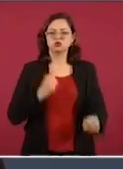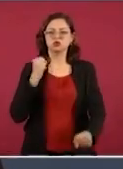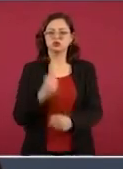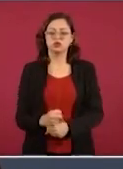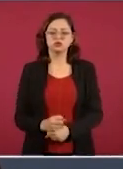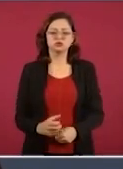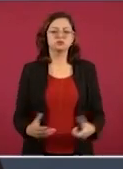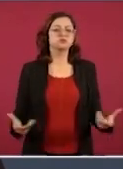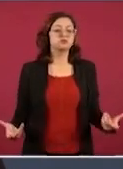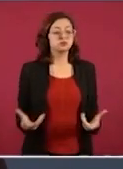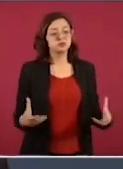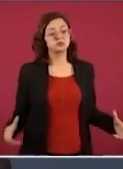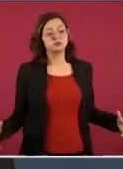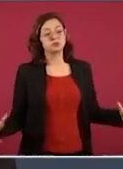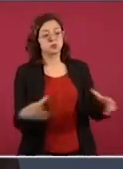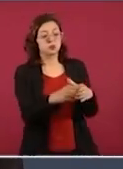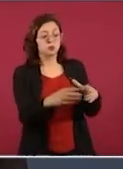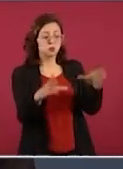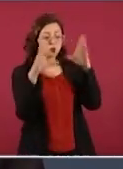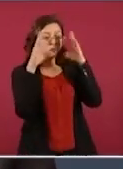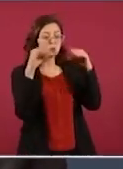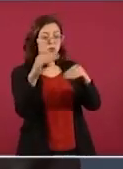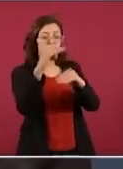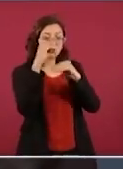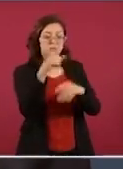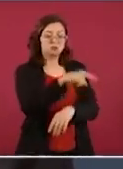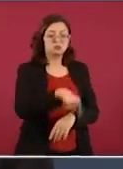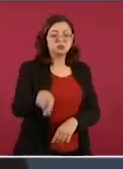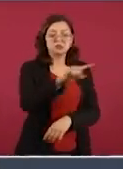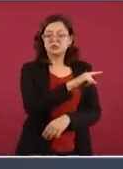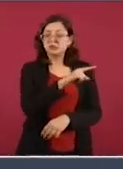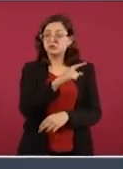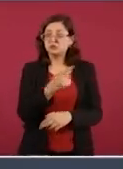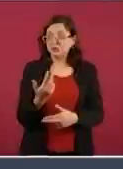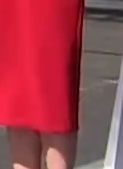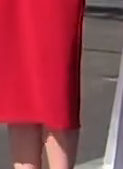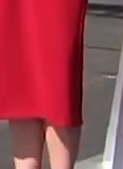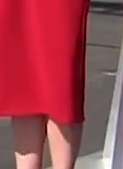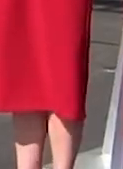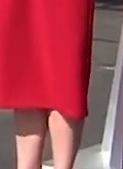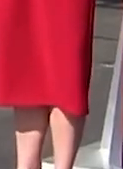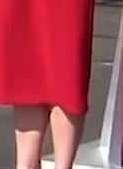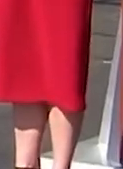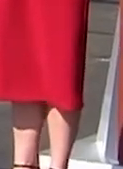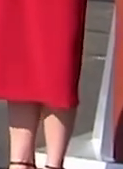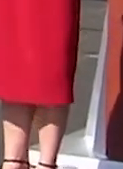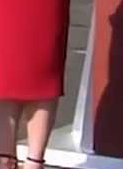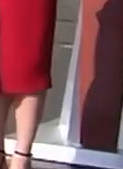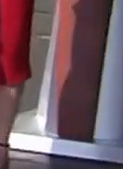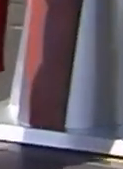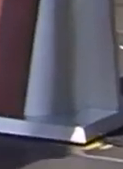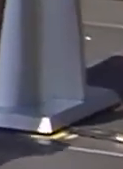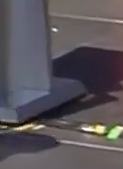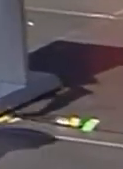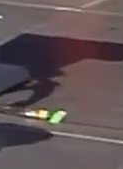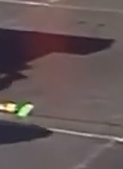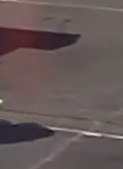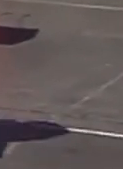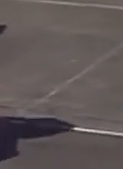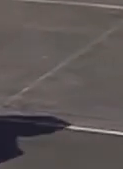conservadores ya no podrán revertir los cambios. Canal 14, Krishna Corona.